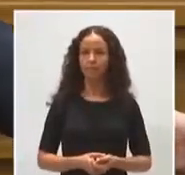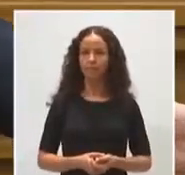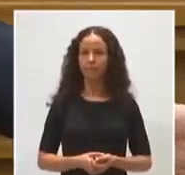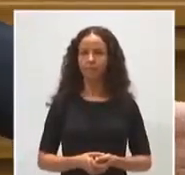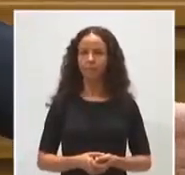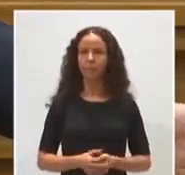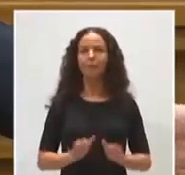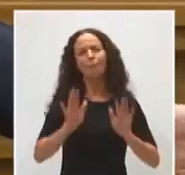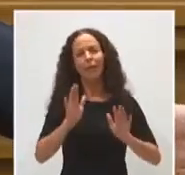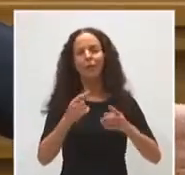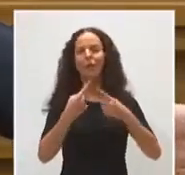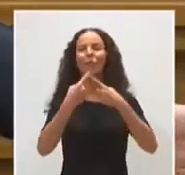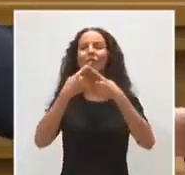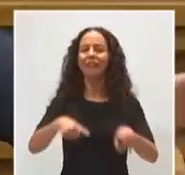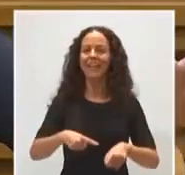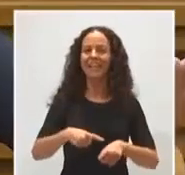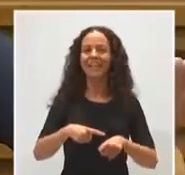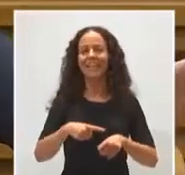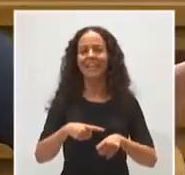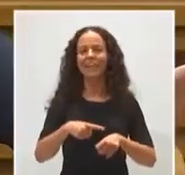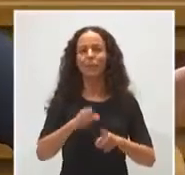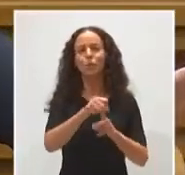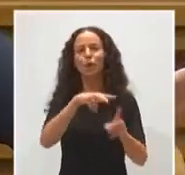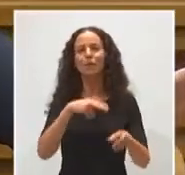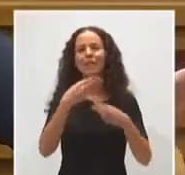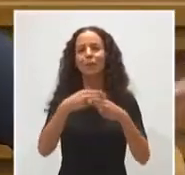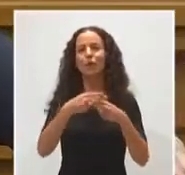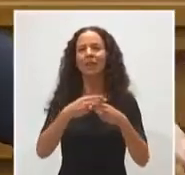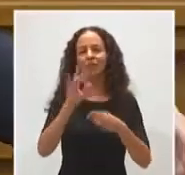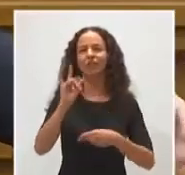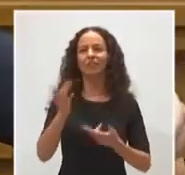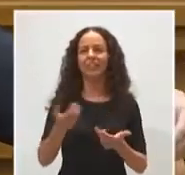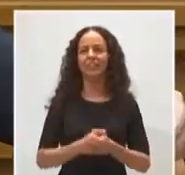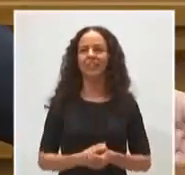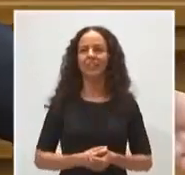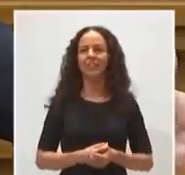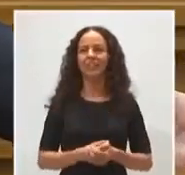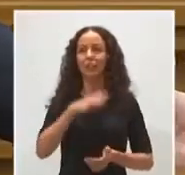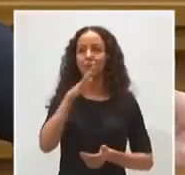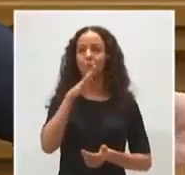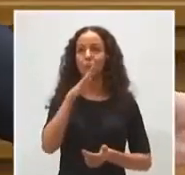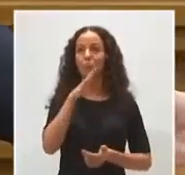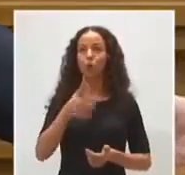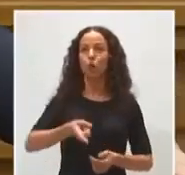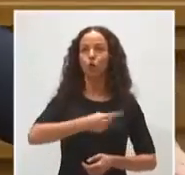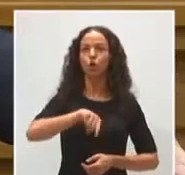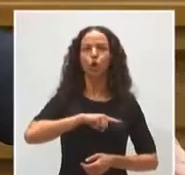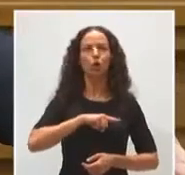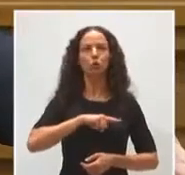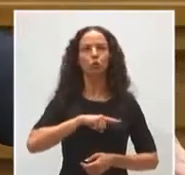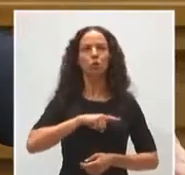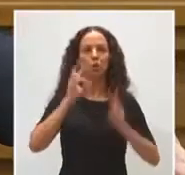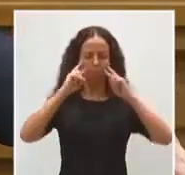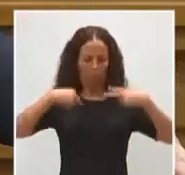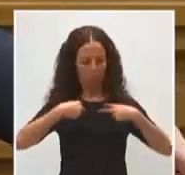pero es otra cosa desde el punto vista político es evidente que somos todos nos reconocemos españoles y